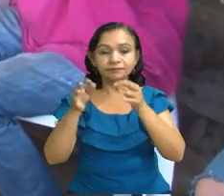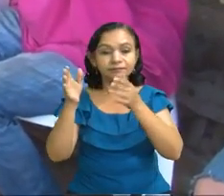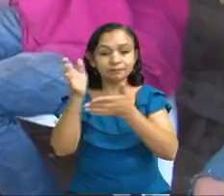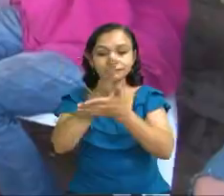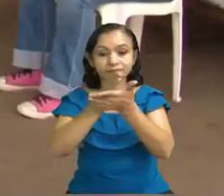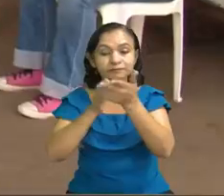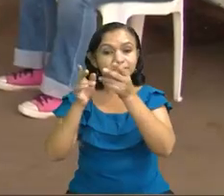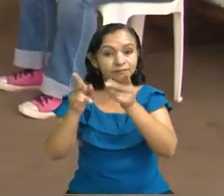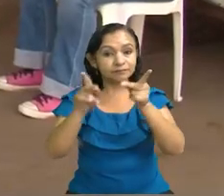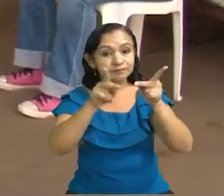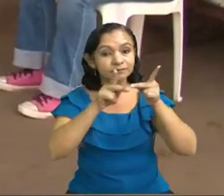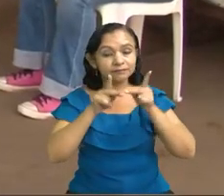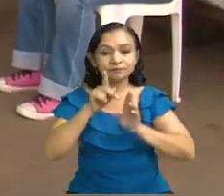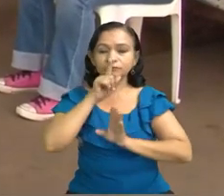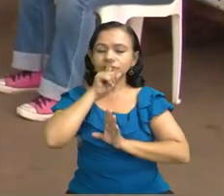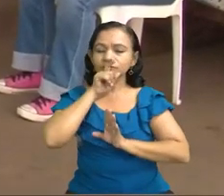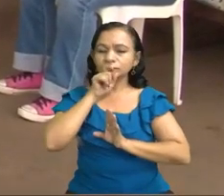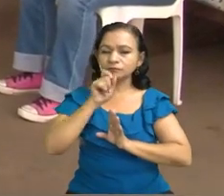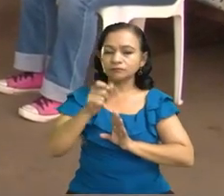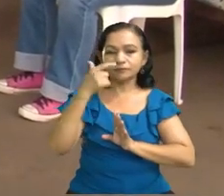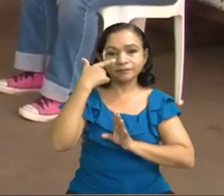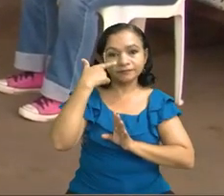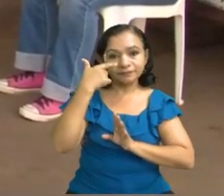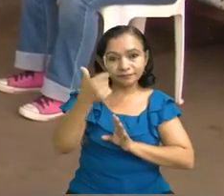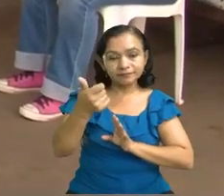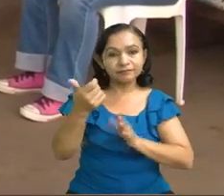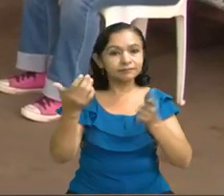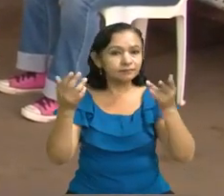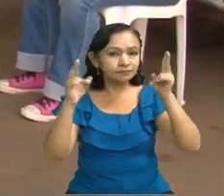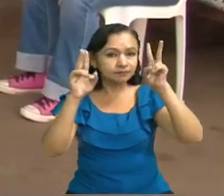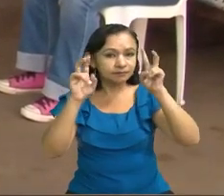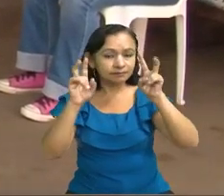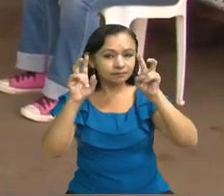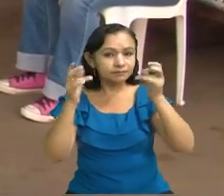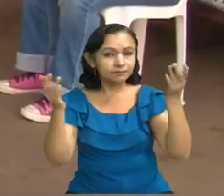que les gusta conocer, ¿verdad?, acerca